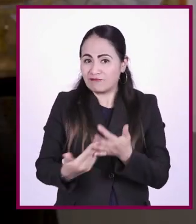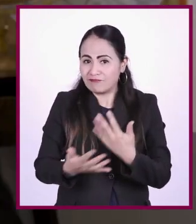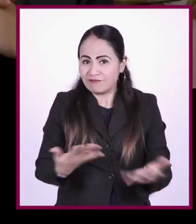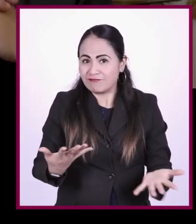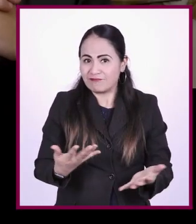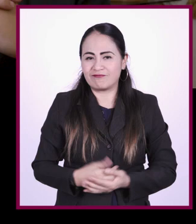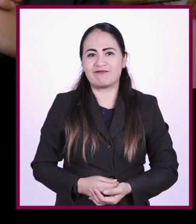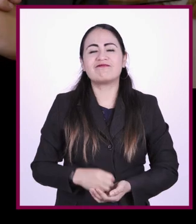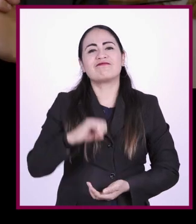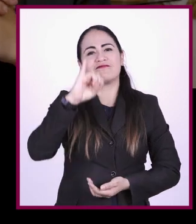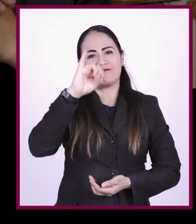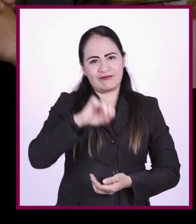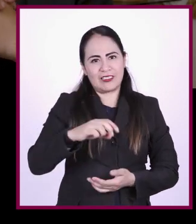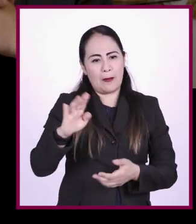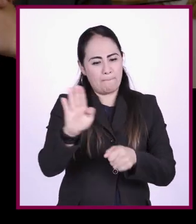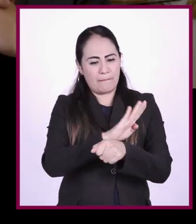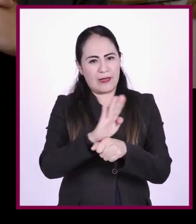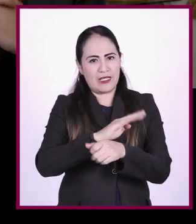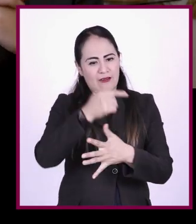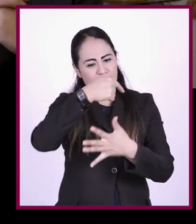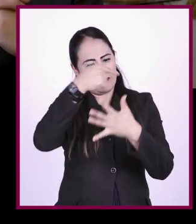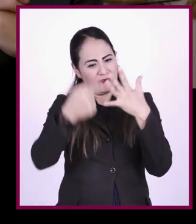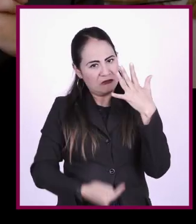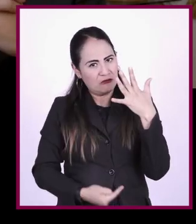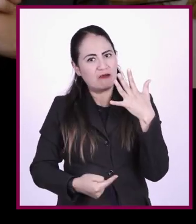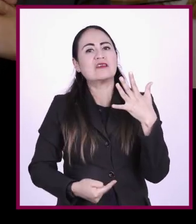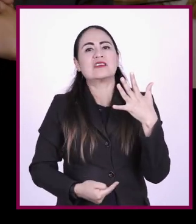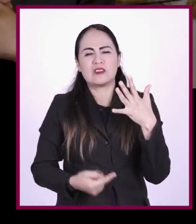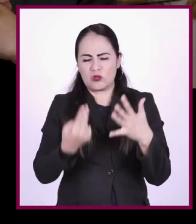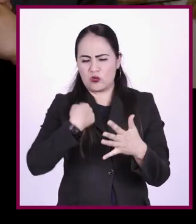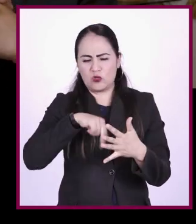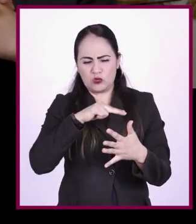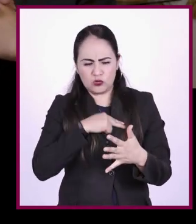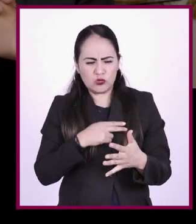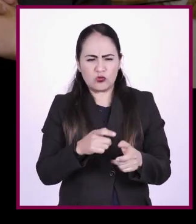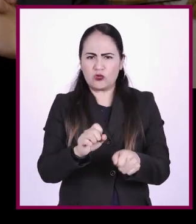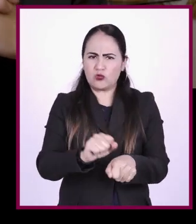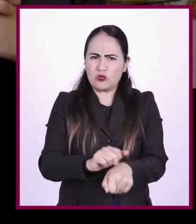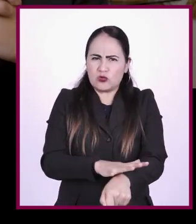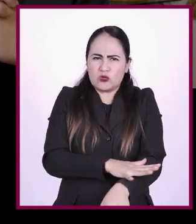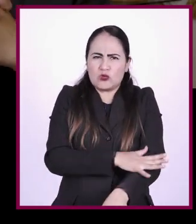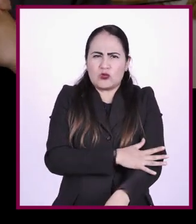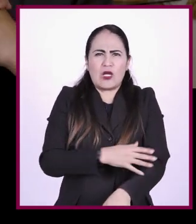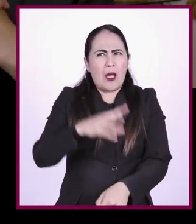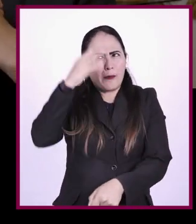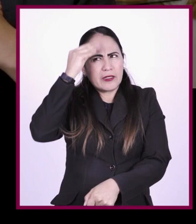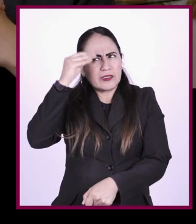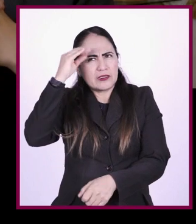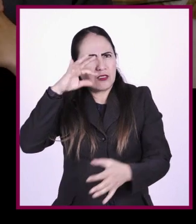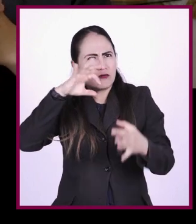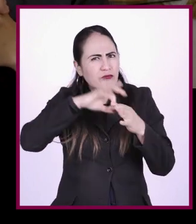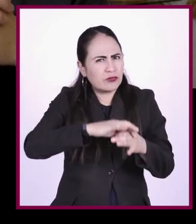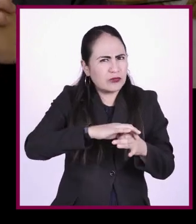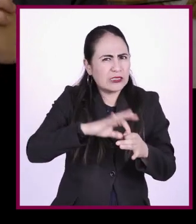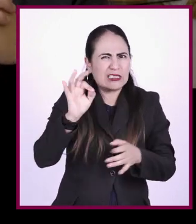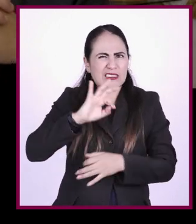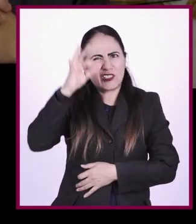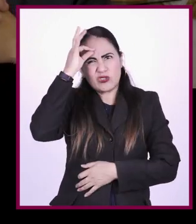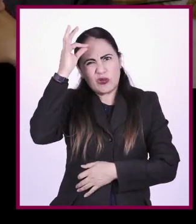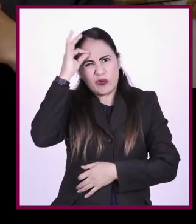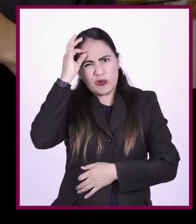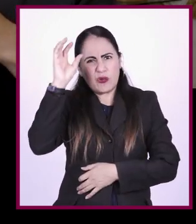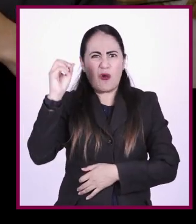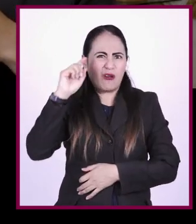A darle. Sí, son muchas ventajas las que trae entender cómo funcionamos emocionalmente al aprender. Pues así, en vez de